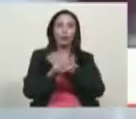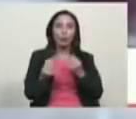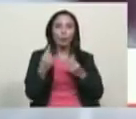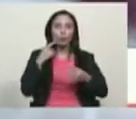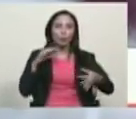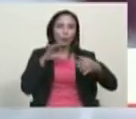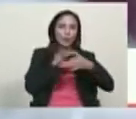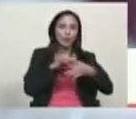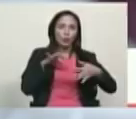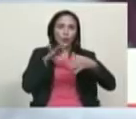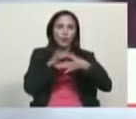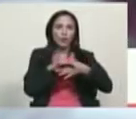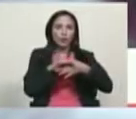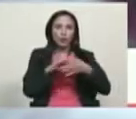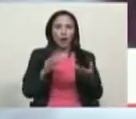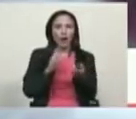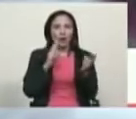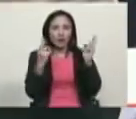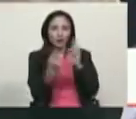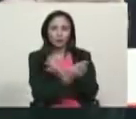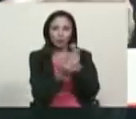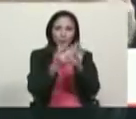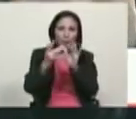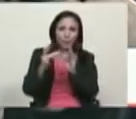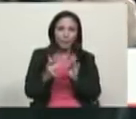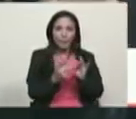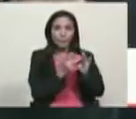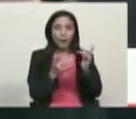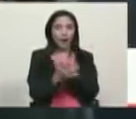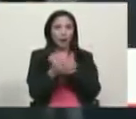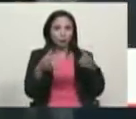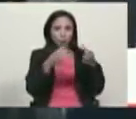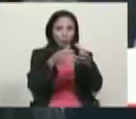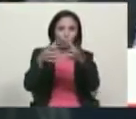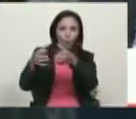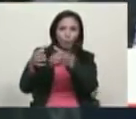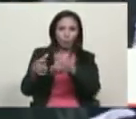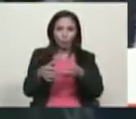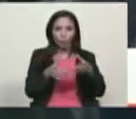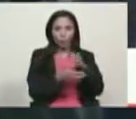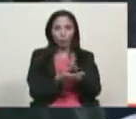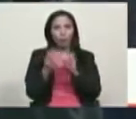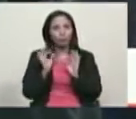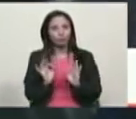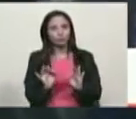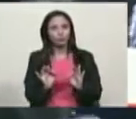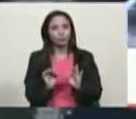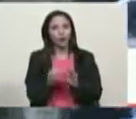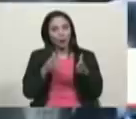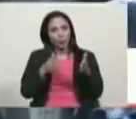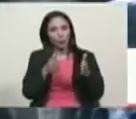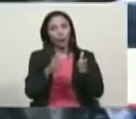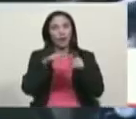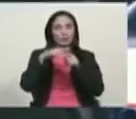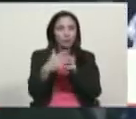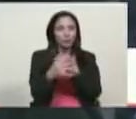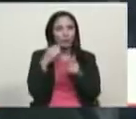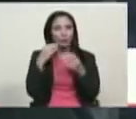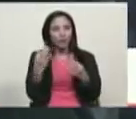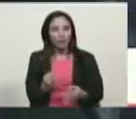coyunturas, como tú dijiste, correlación de fuerzas que no tiene que ver exactamente con la situación